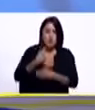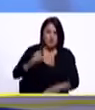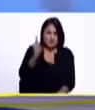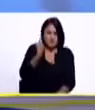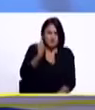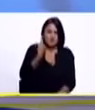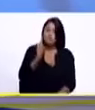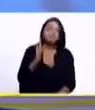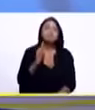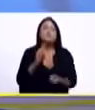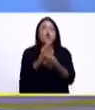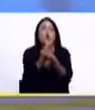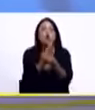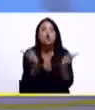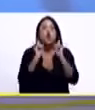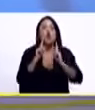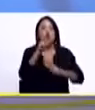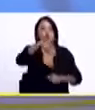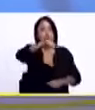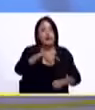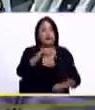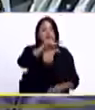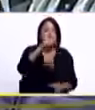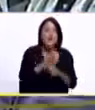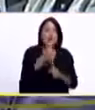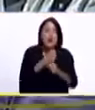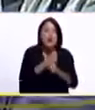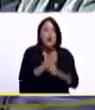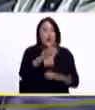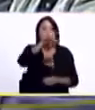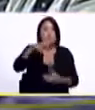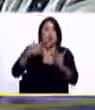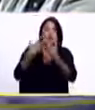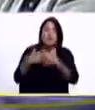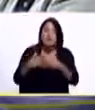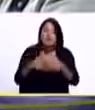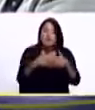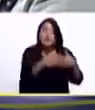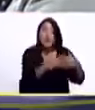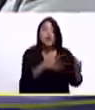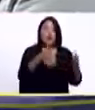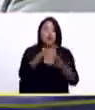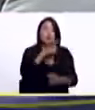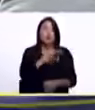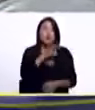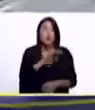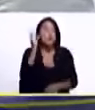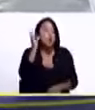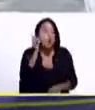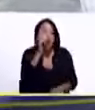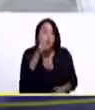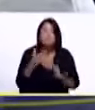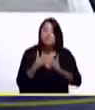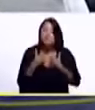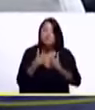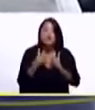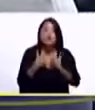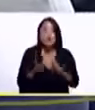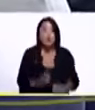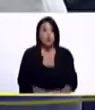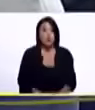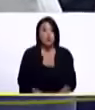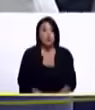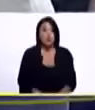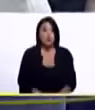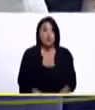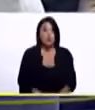contra ustedes, empresarios, empresarias, trabajadores, trabajadoras, movimientos sociales, hombres y mujeres. Las sanciones fueron